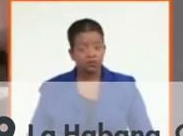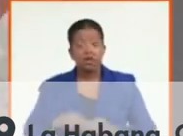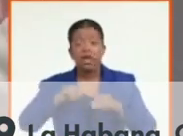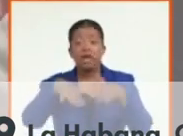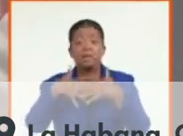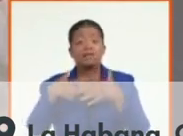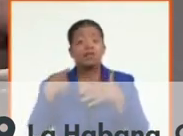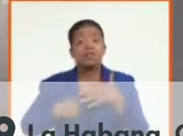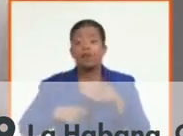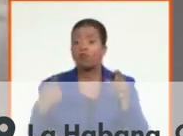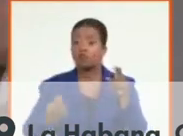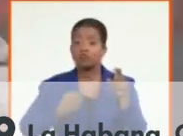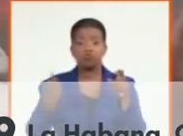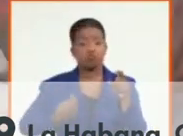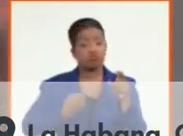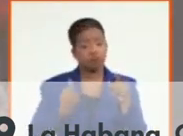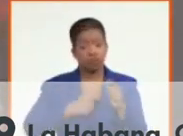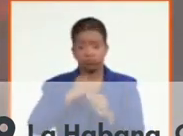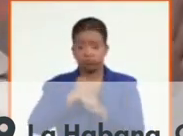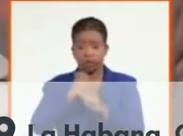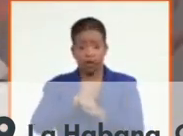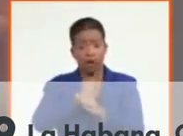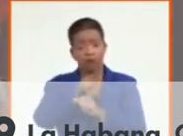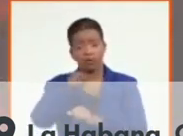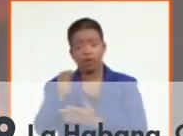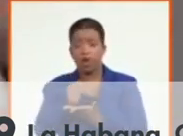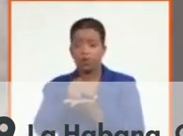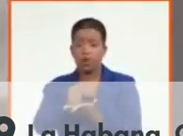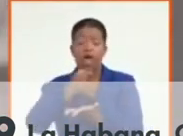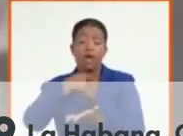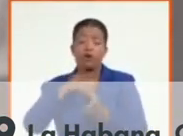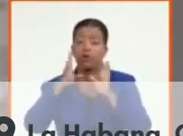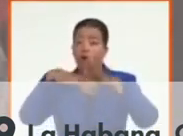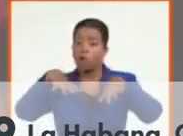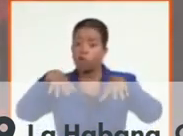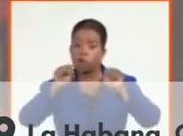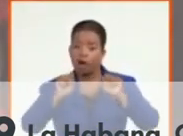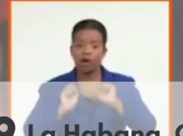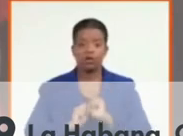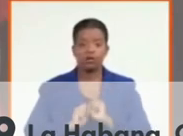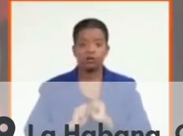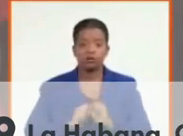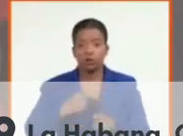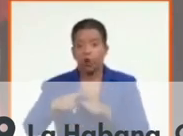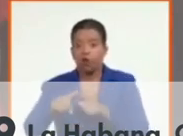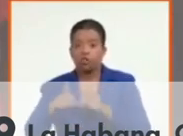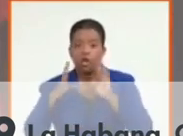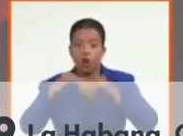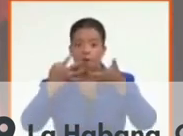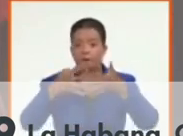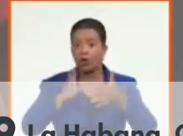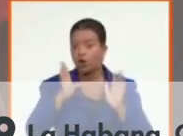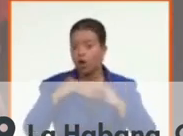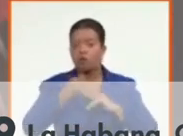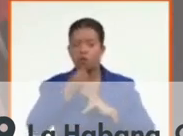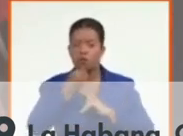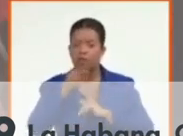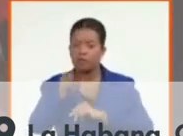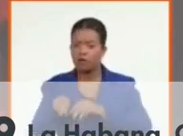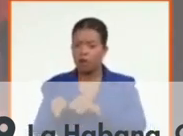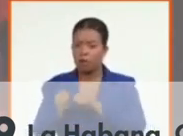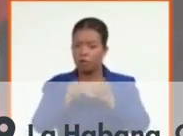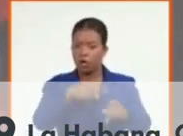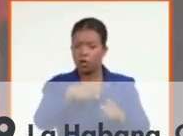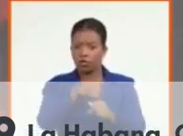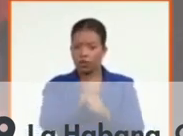la entidad no puede desentenderse bueno no tengo materia prima no tengo electricidad bueno no que busque lo que vamos a hacer entonces esos análisis hay